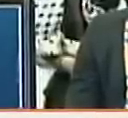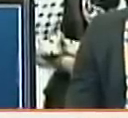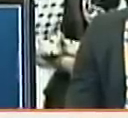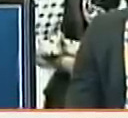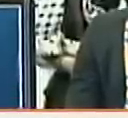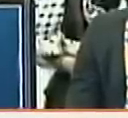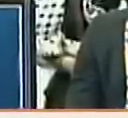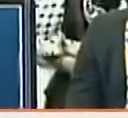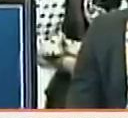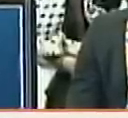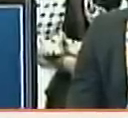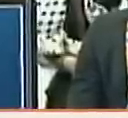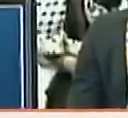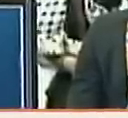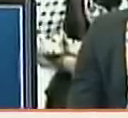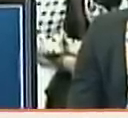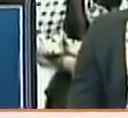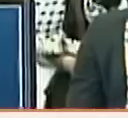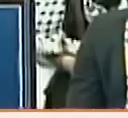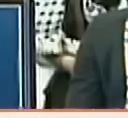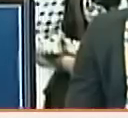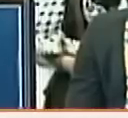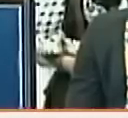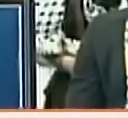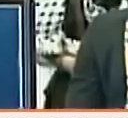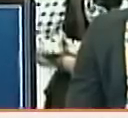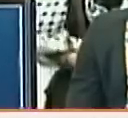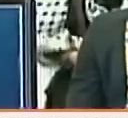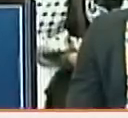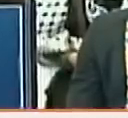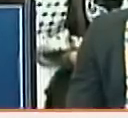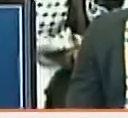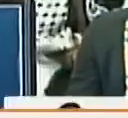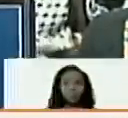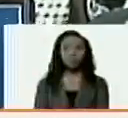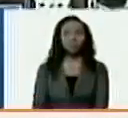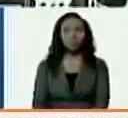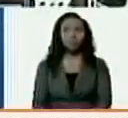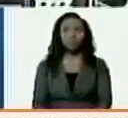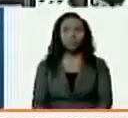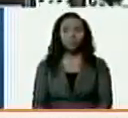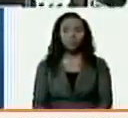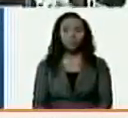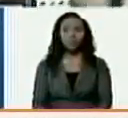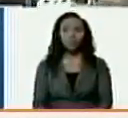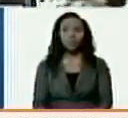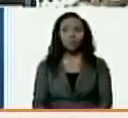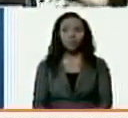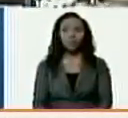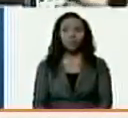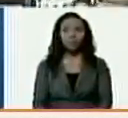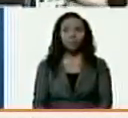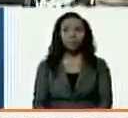la Asamblea Nacional Constituyente se ha propuesto como meta evitar que destrocen el Palacio Federal Legislativo.